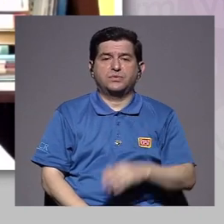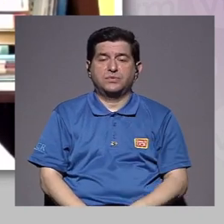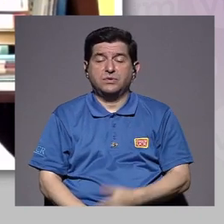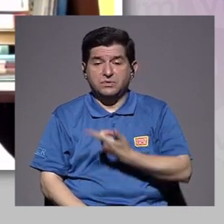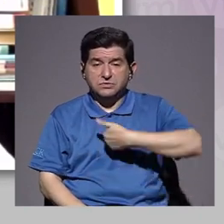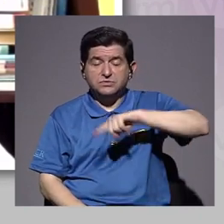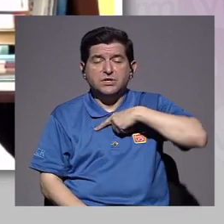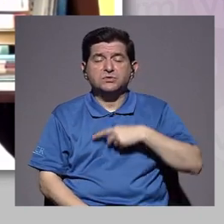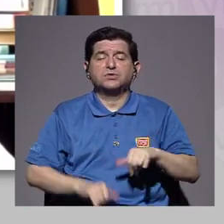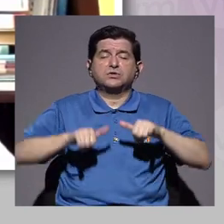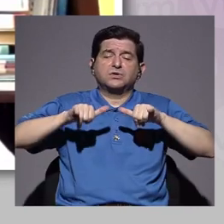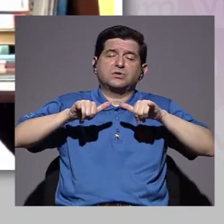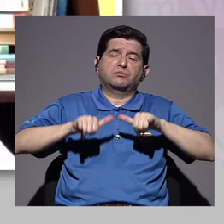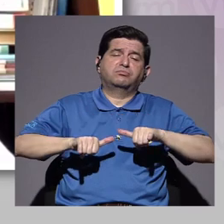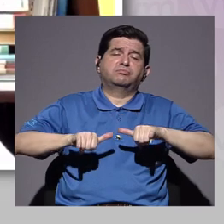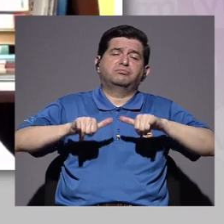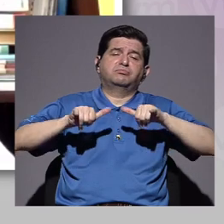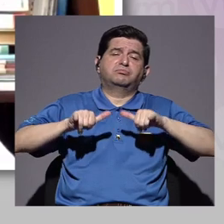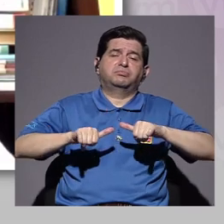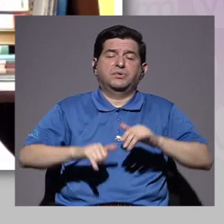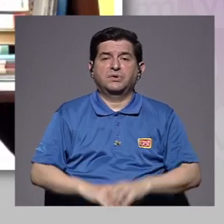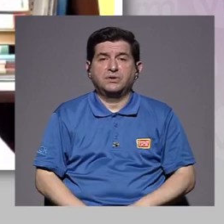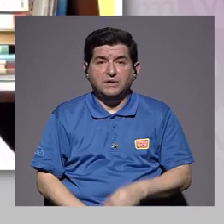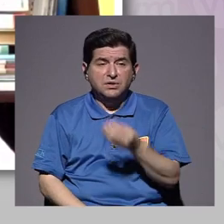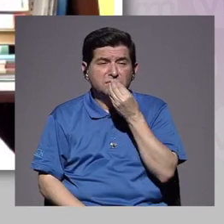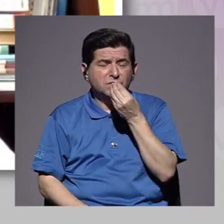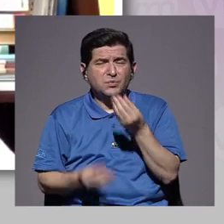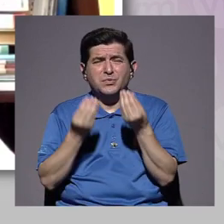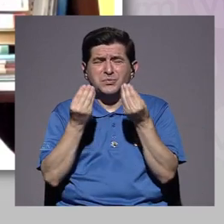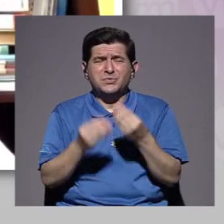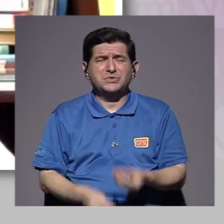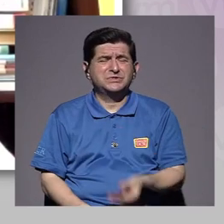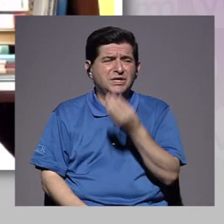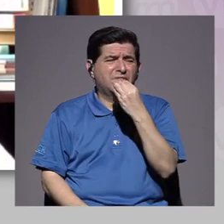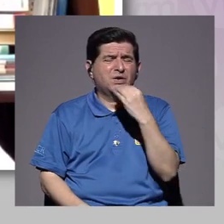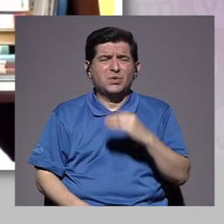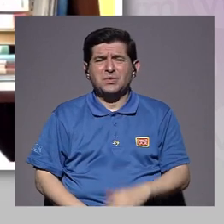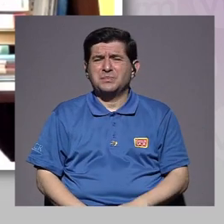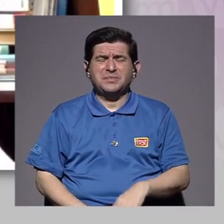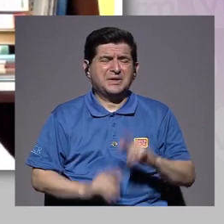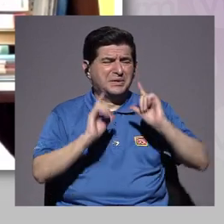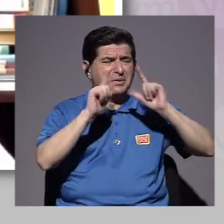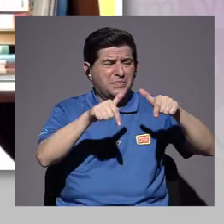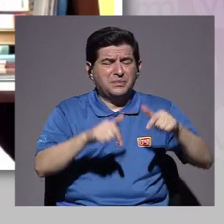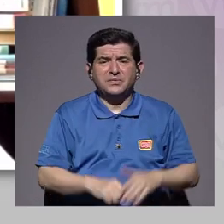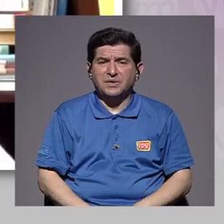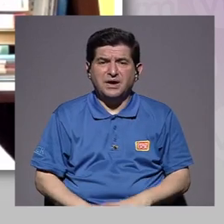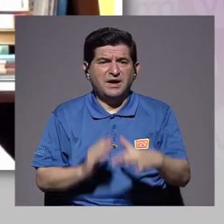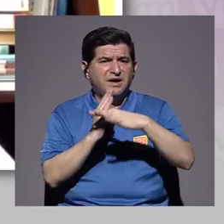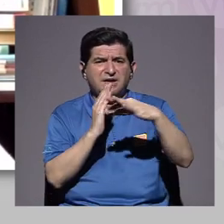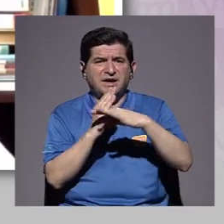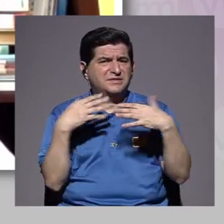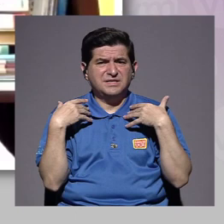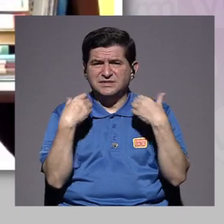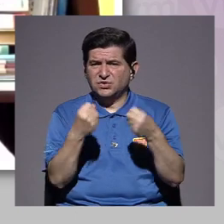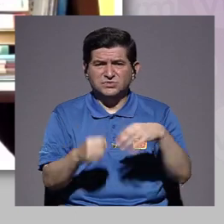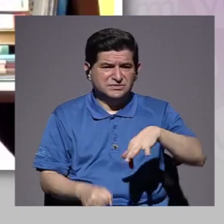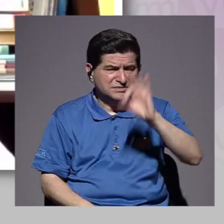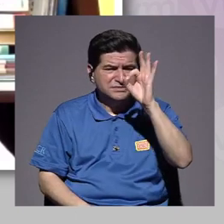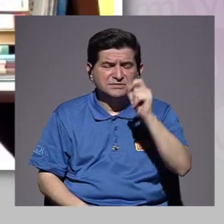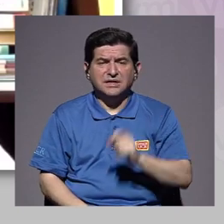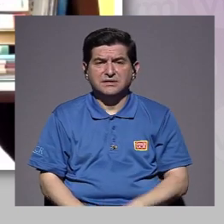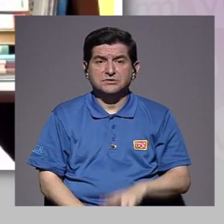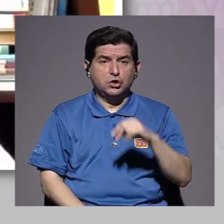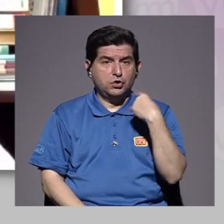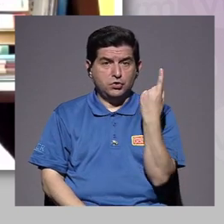somos sedentarios, si comemos mucha comida chatarra, si elegimos grasas no saludables. Entonces, no